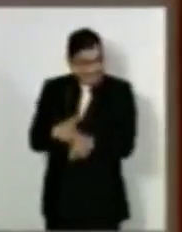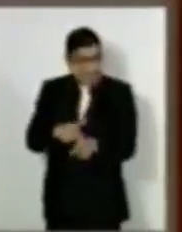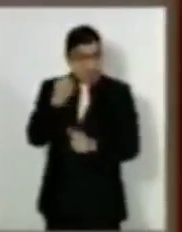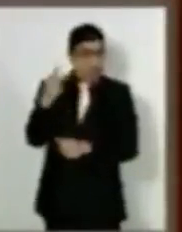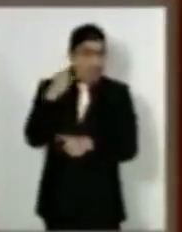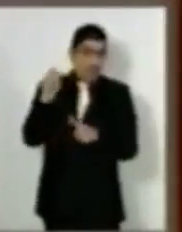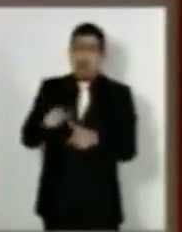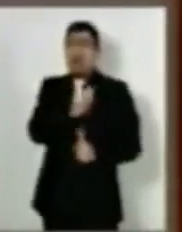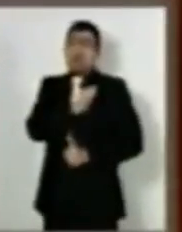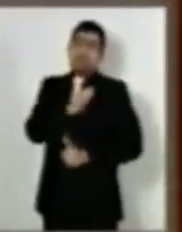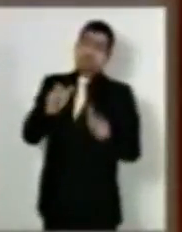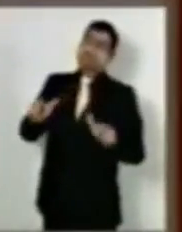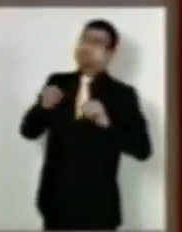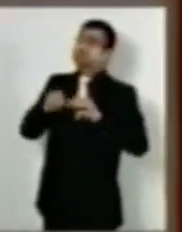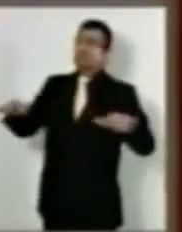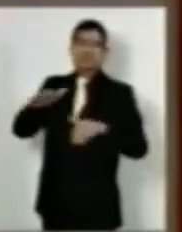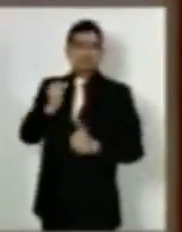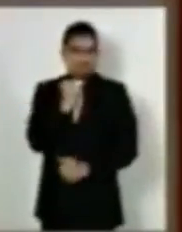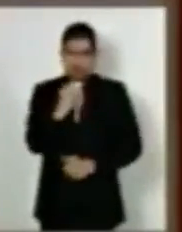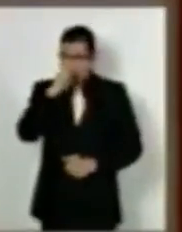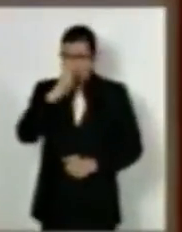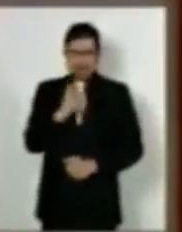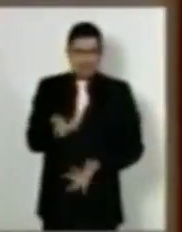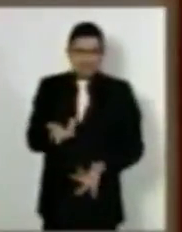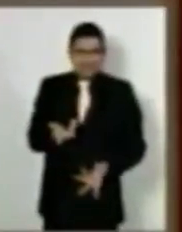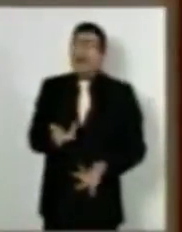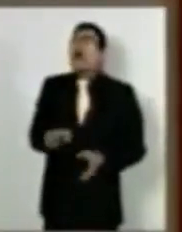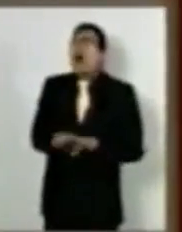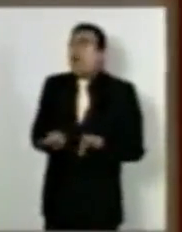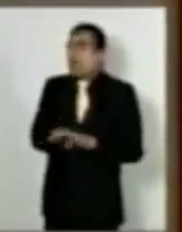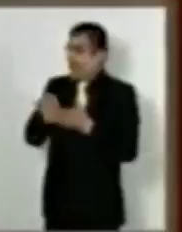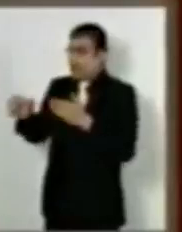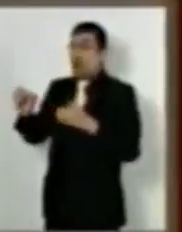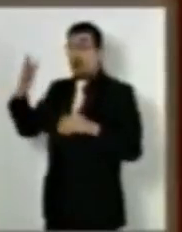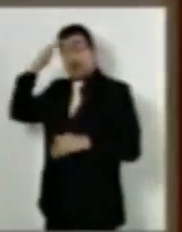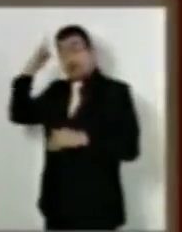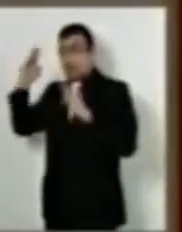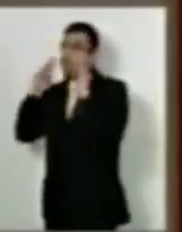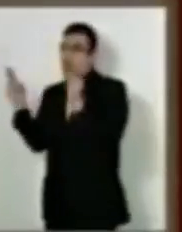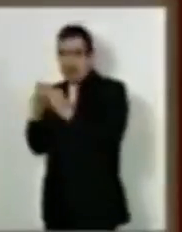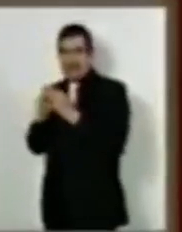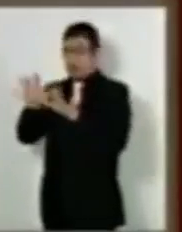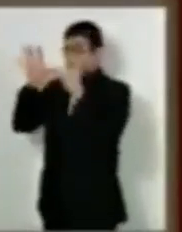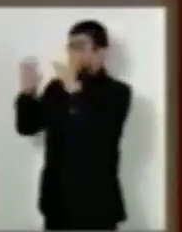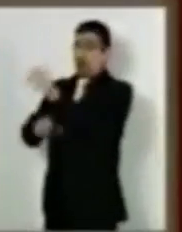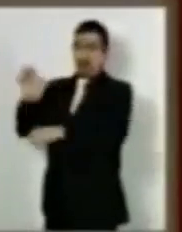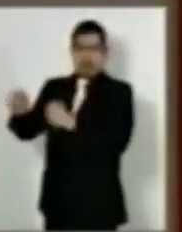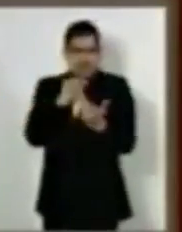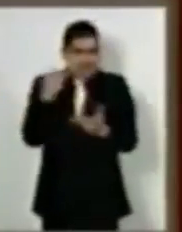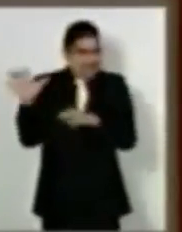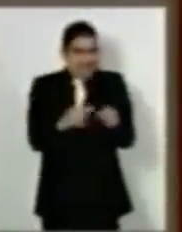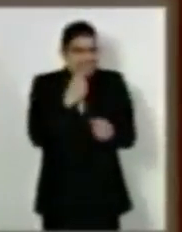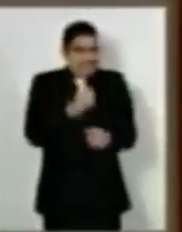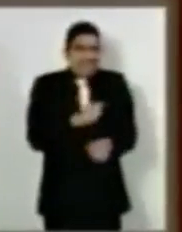política de militarización, pues de poco sirve capturar o ejecutar a los líderes del crimen organizado si no